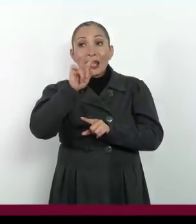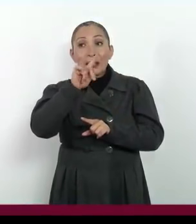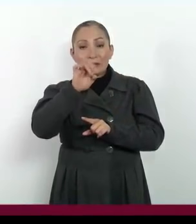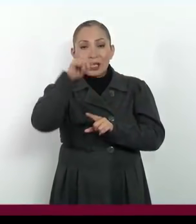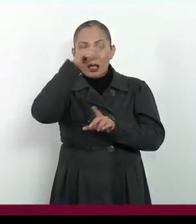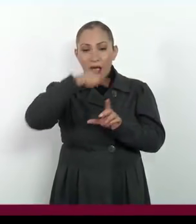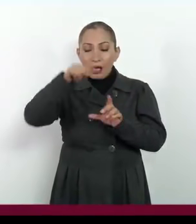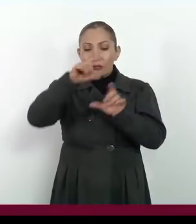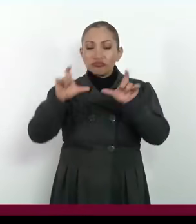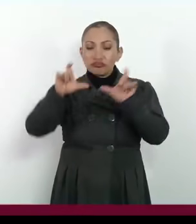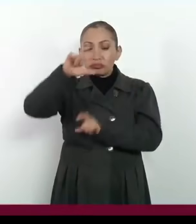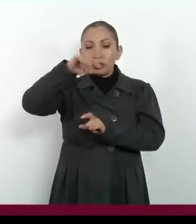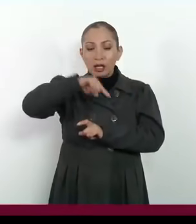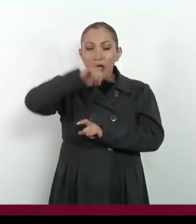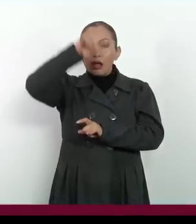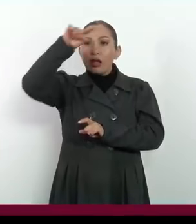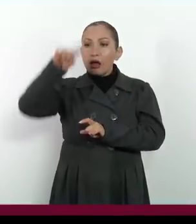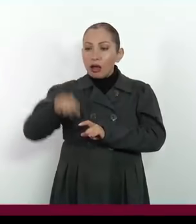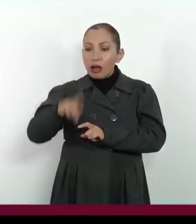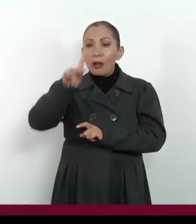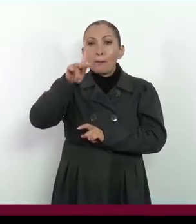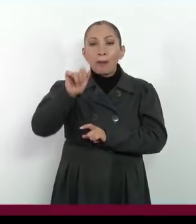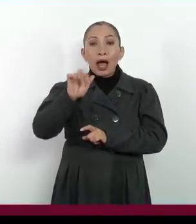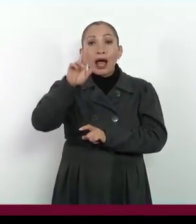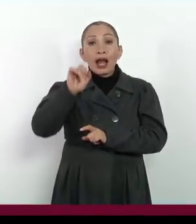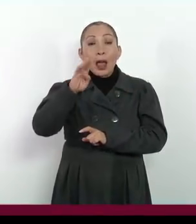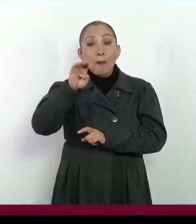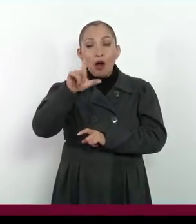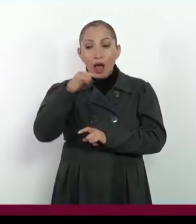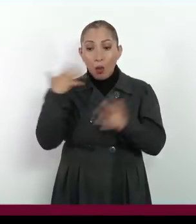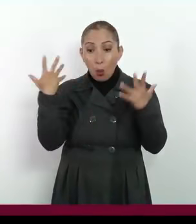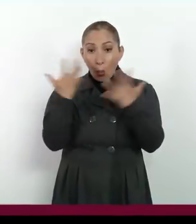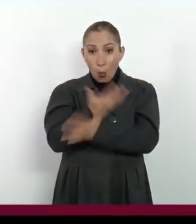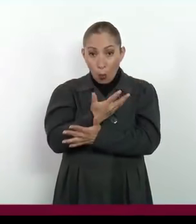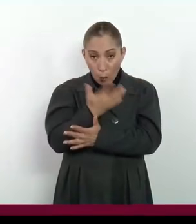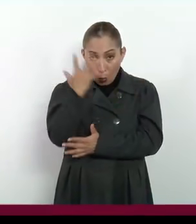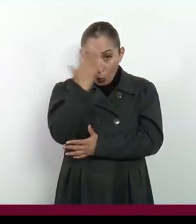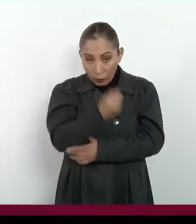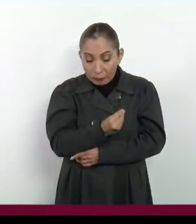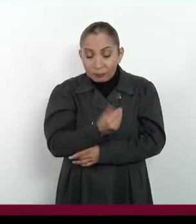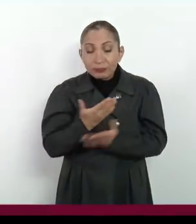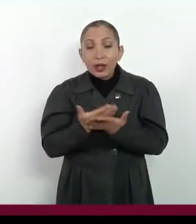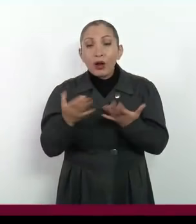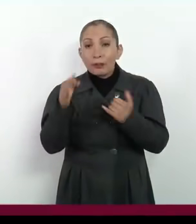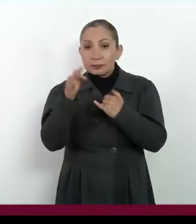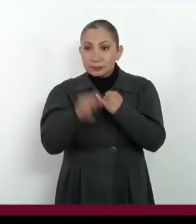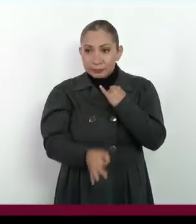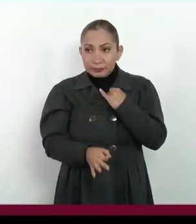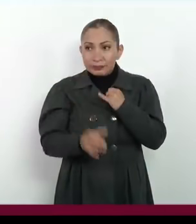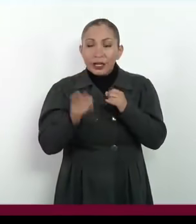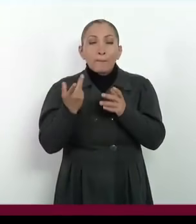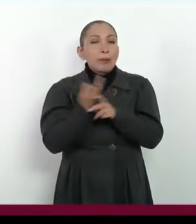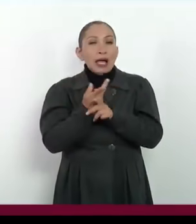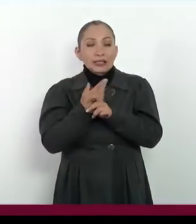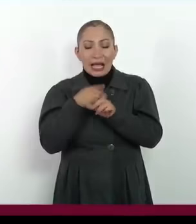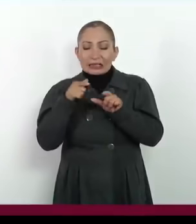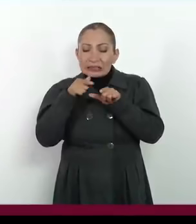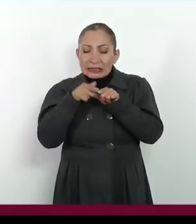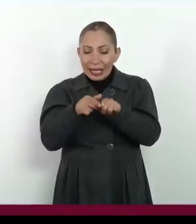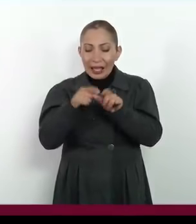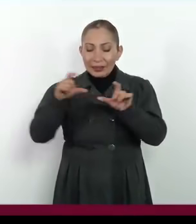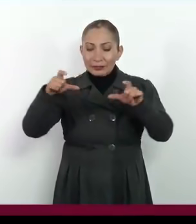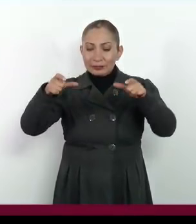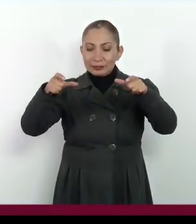se rompe completamente y se forma una parábola. Esto es muy, muy bonito de interpretarlo. Vámonos finalmente a qué pasa cuando